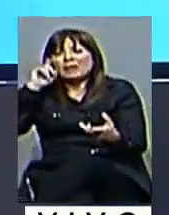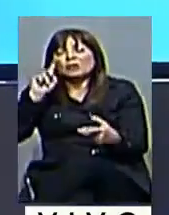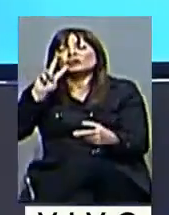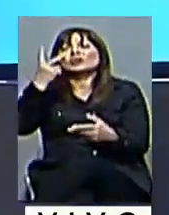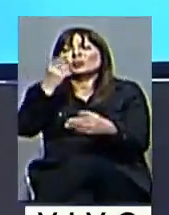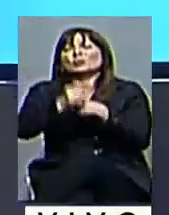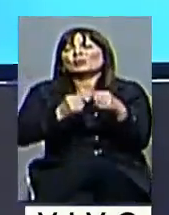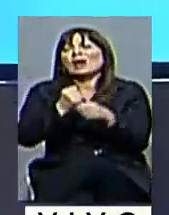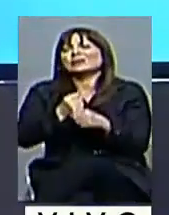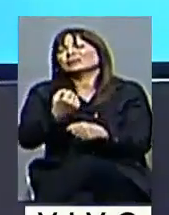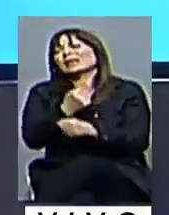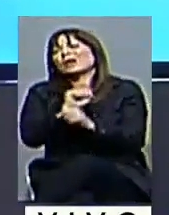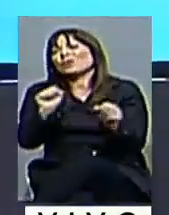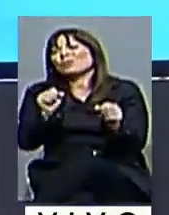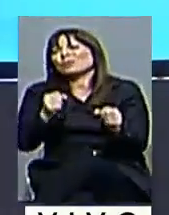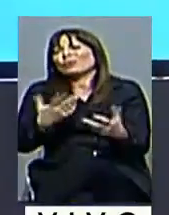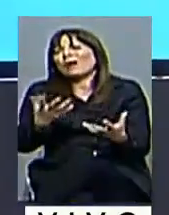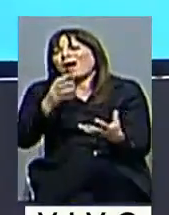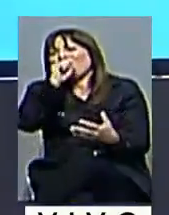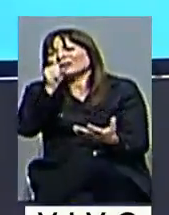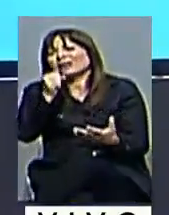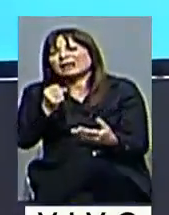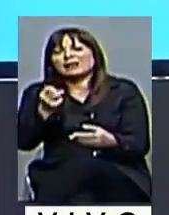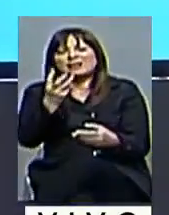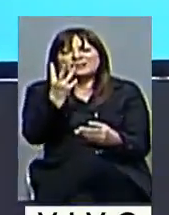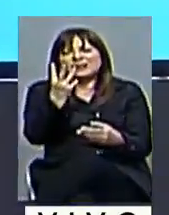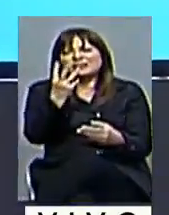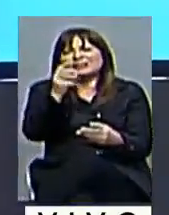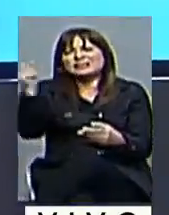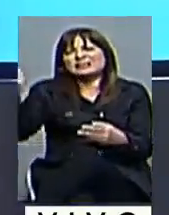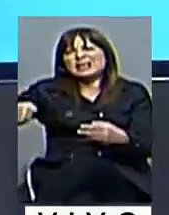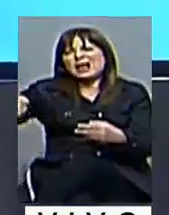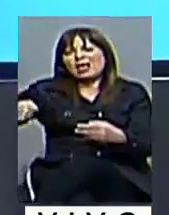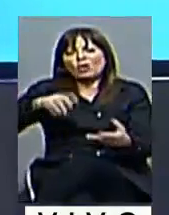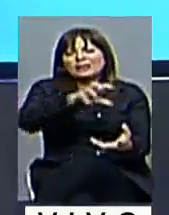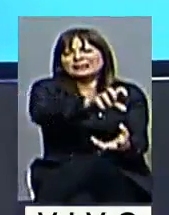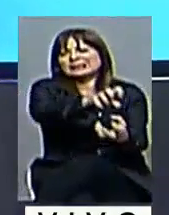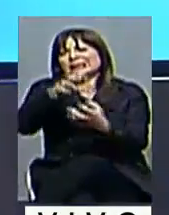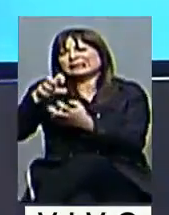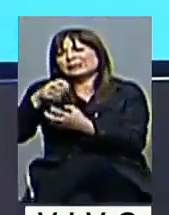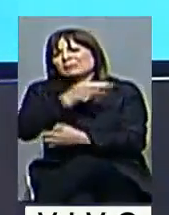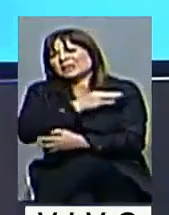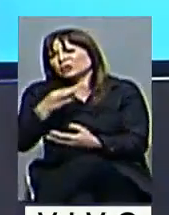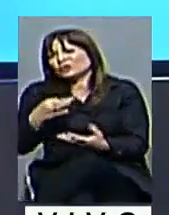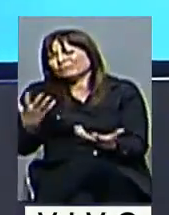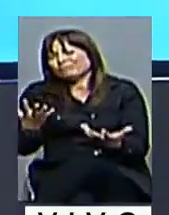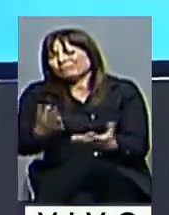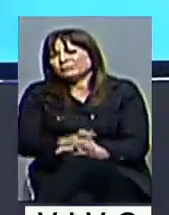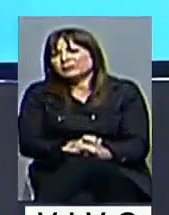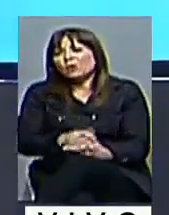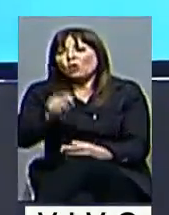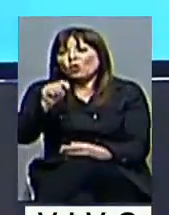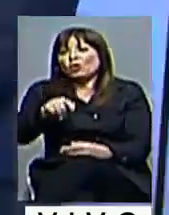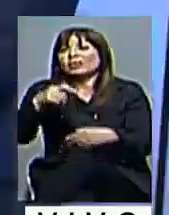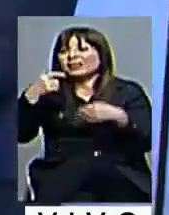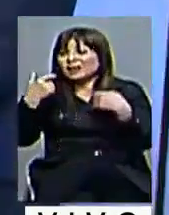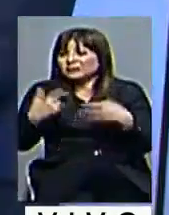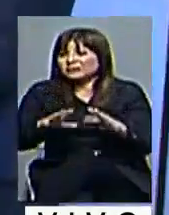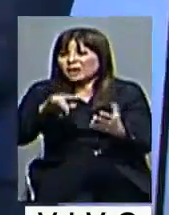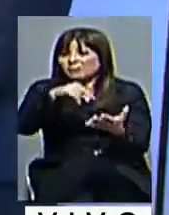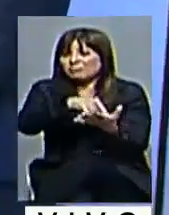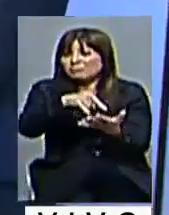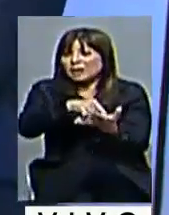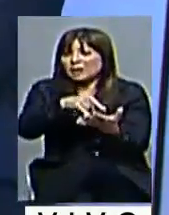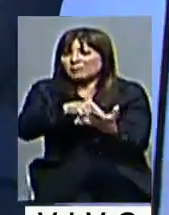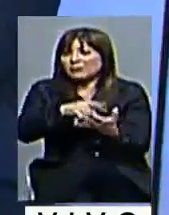año ya no pudo resistirse más y sacó a 3 senadores para ser ministro, a Matei, a Chaudi y a Lamán. Hoy día ya hay desde el Parlamento quien se ofrece